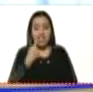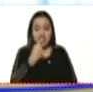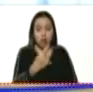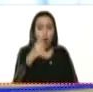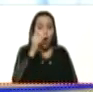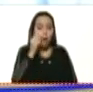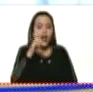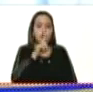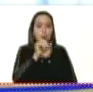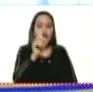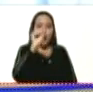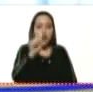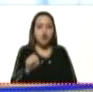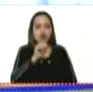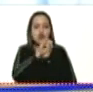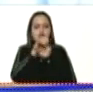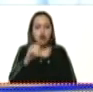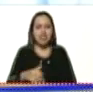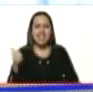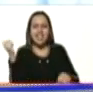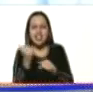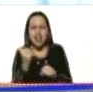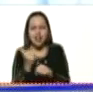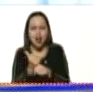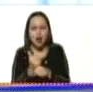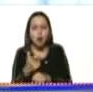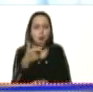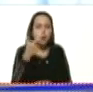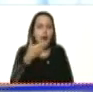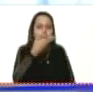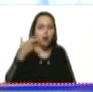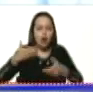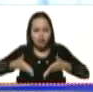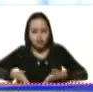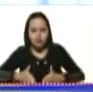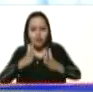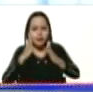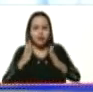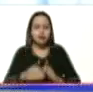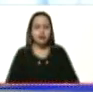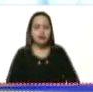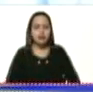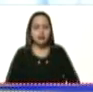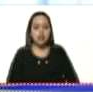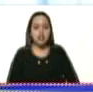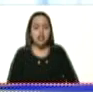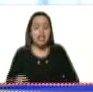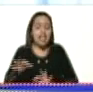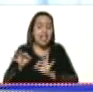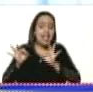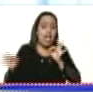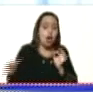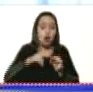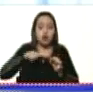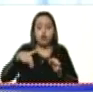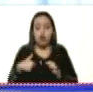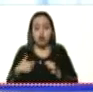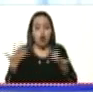obras justifiquen la rectitud de nuestros procedimientos y lejos de nosotros los